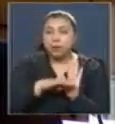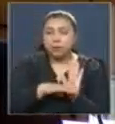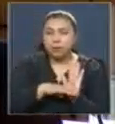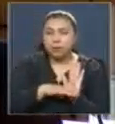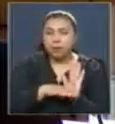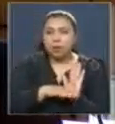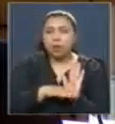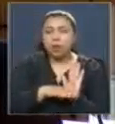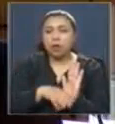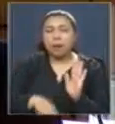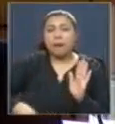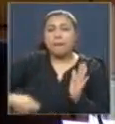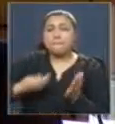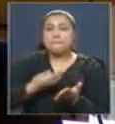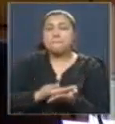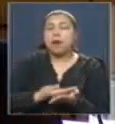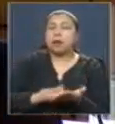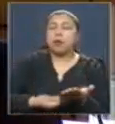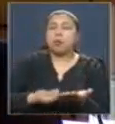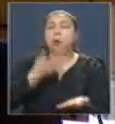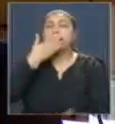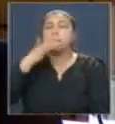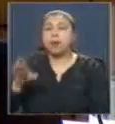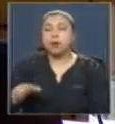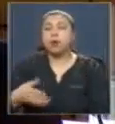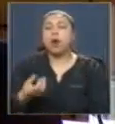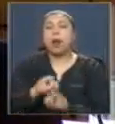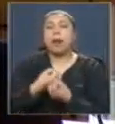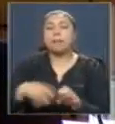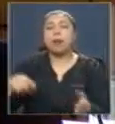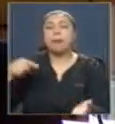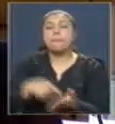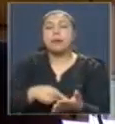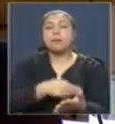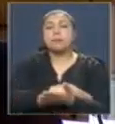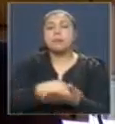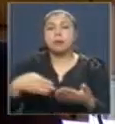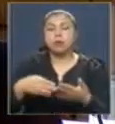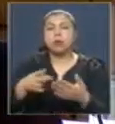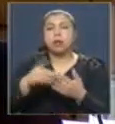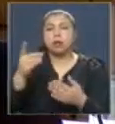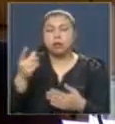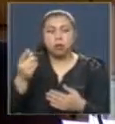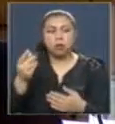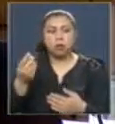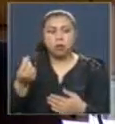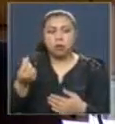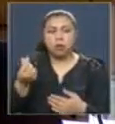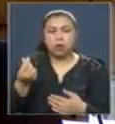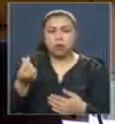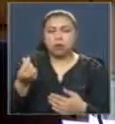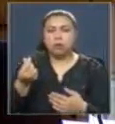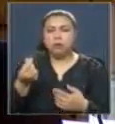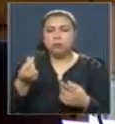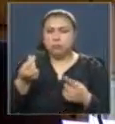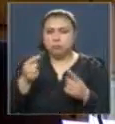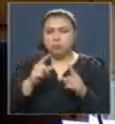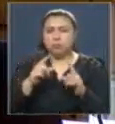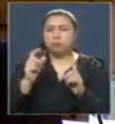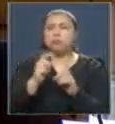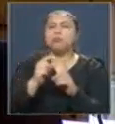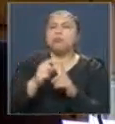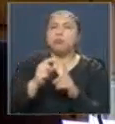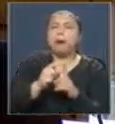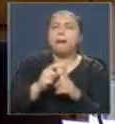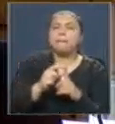a compensar en algo la pérdida de más de 1.000 millones de dólares por la relajación del concepto de gasto, por